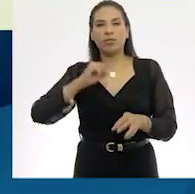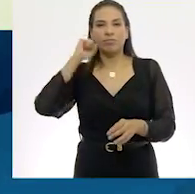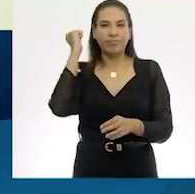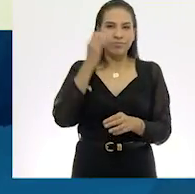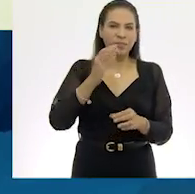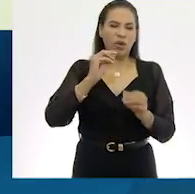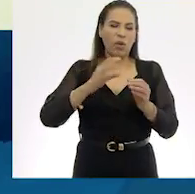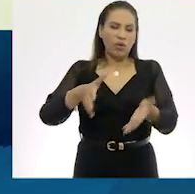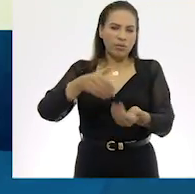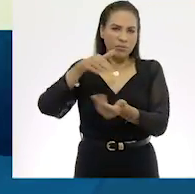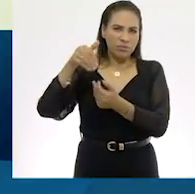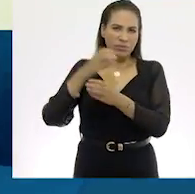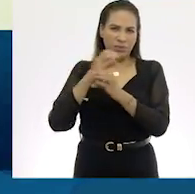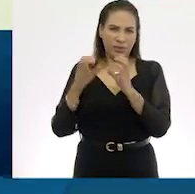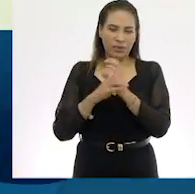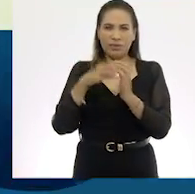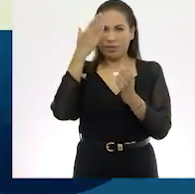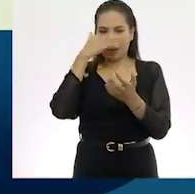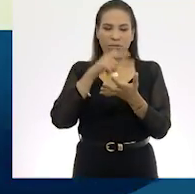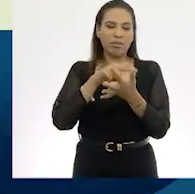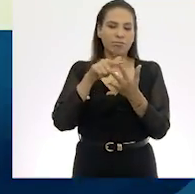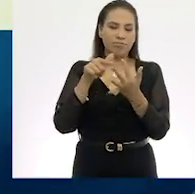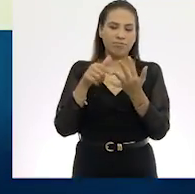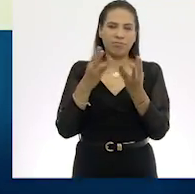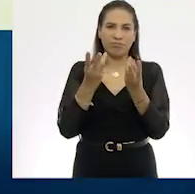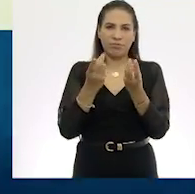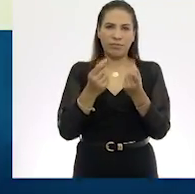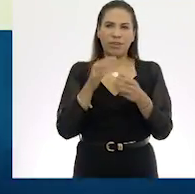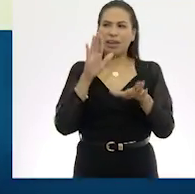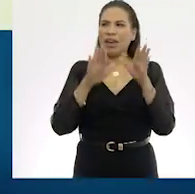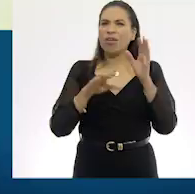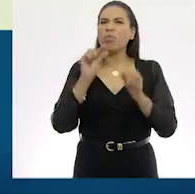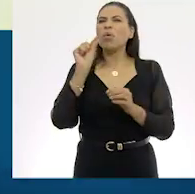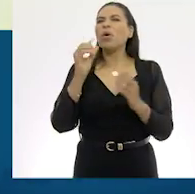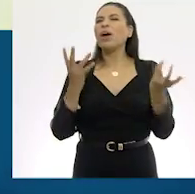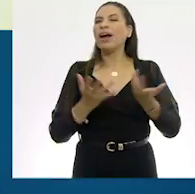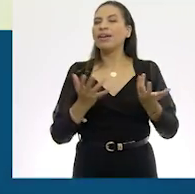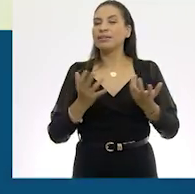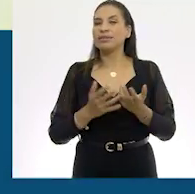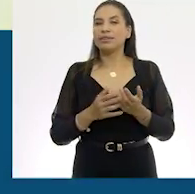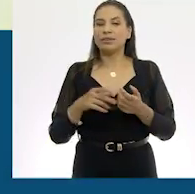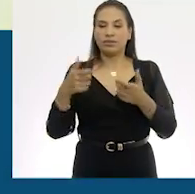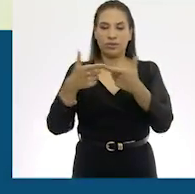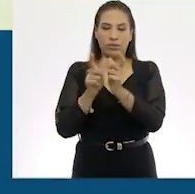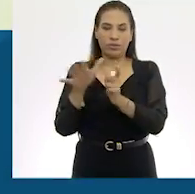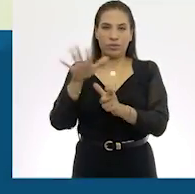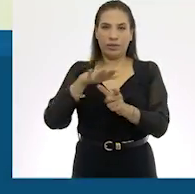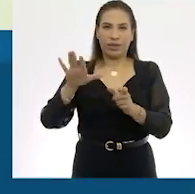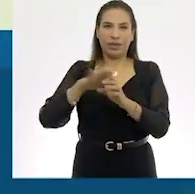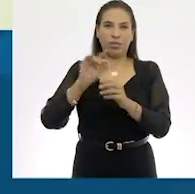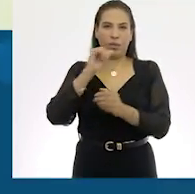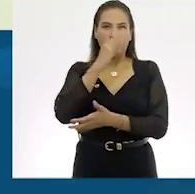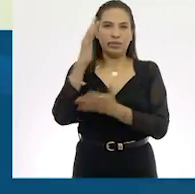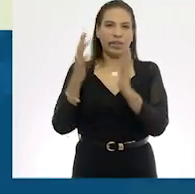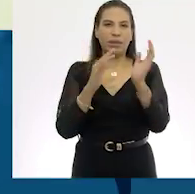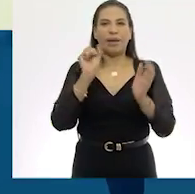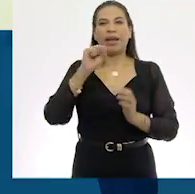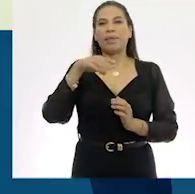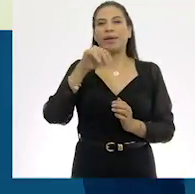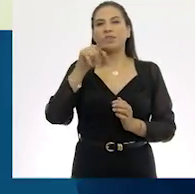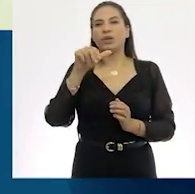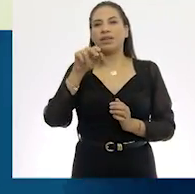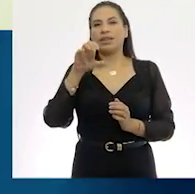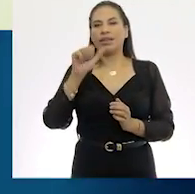cazadores-recolectores. La mayoría sabe contar, pero apenas se molestan. La tribu piraña de la selva amazónica solo